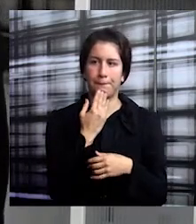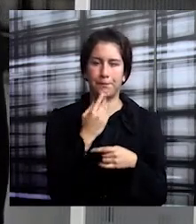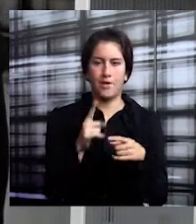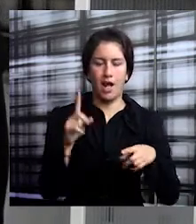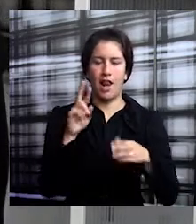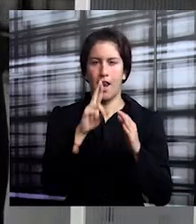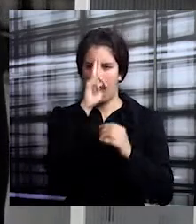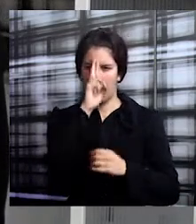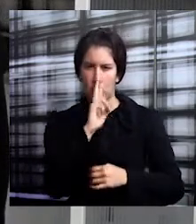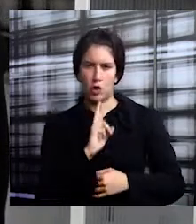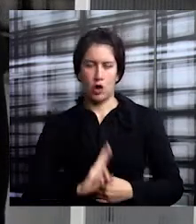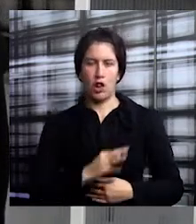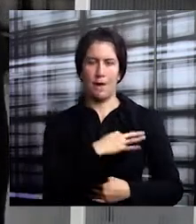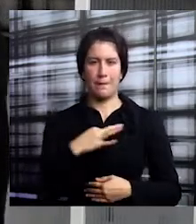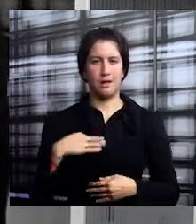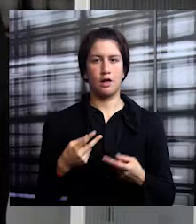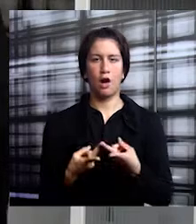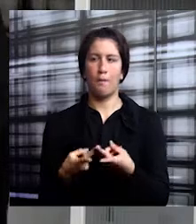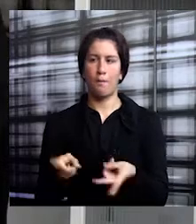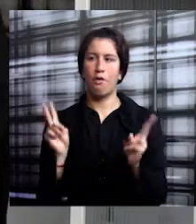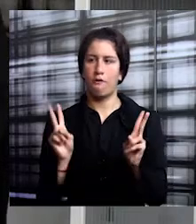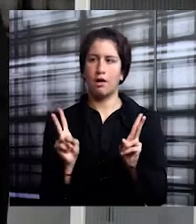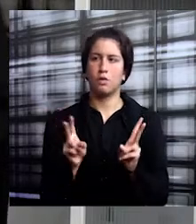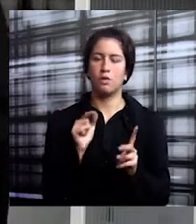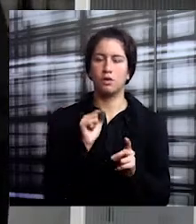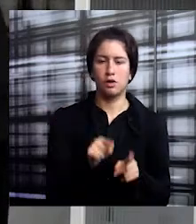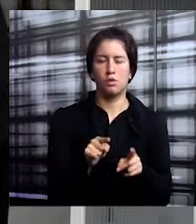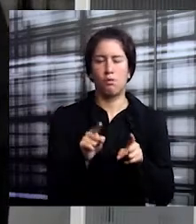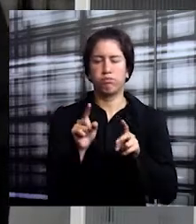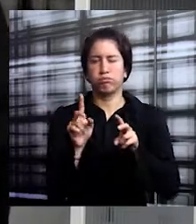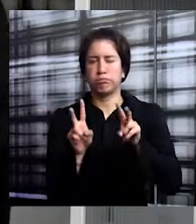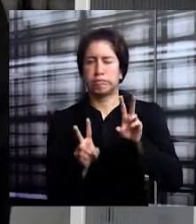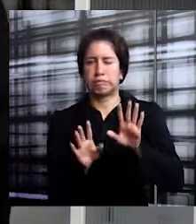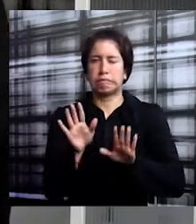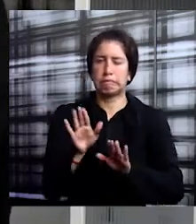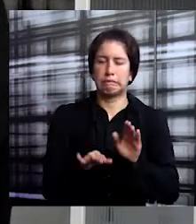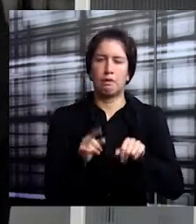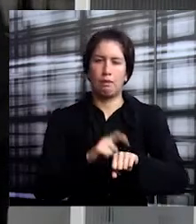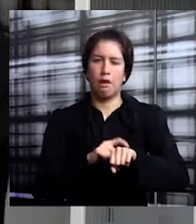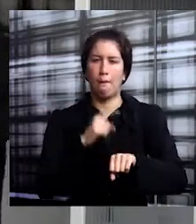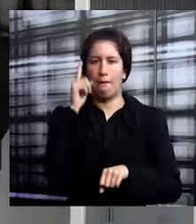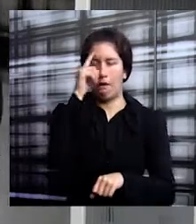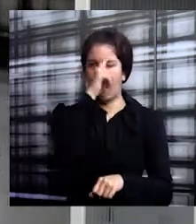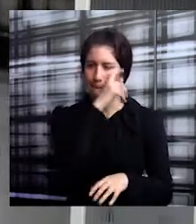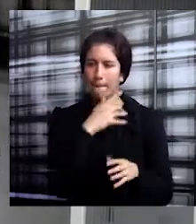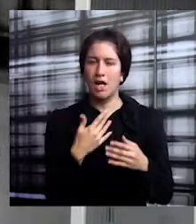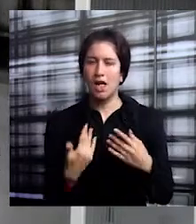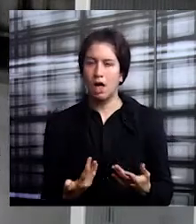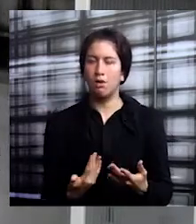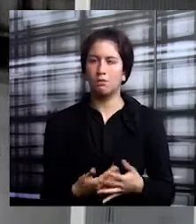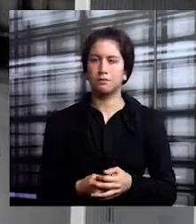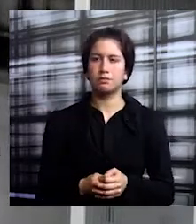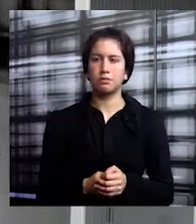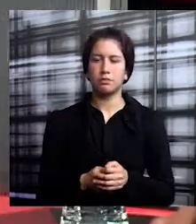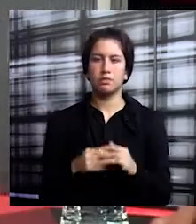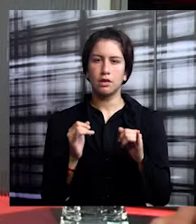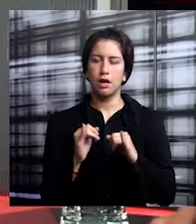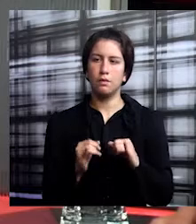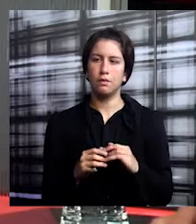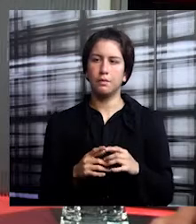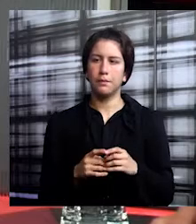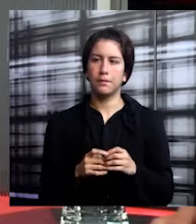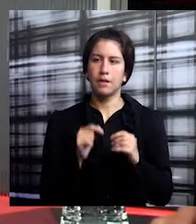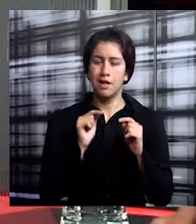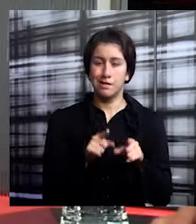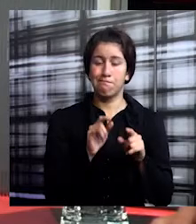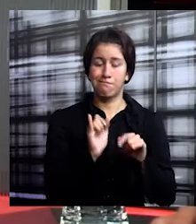Público. Entonces es en un momento complicado que creo que de alguna forma puede mostrar una luz también. Sí, Bernardo, es